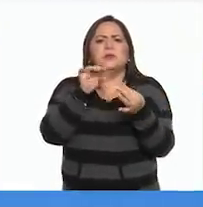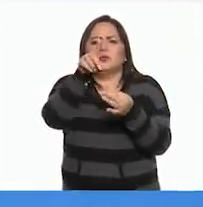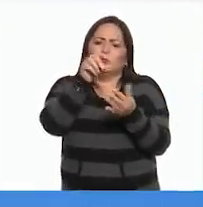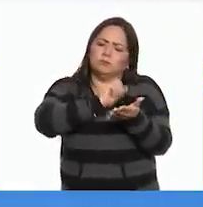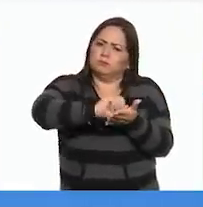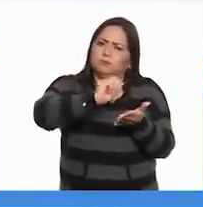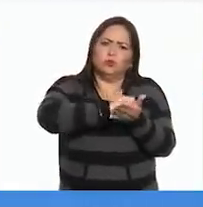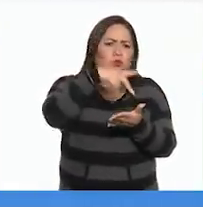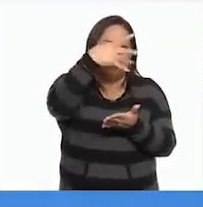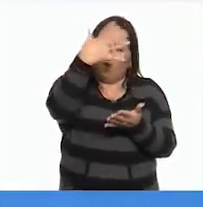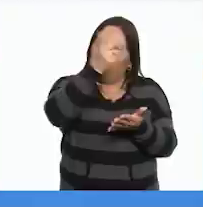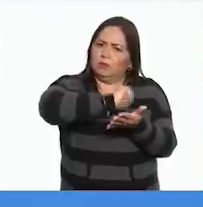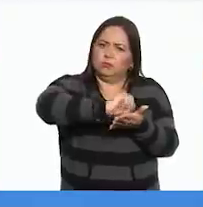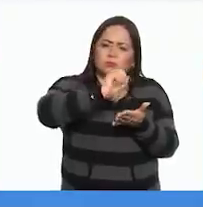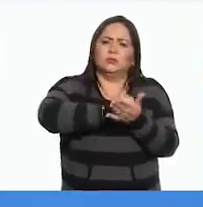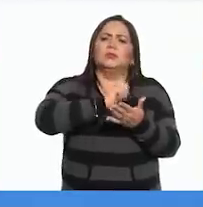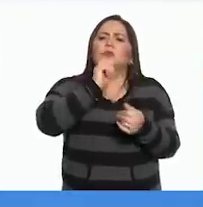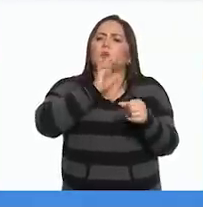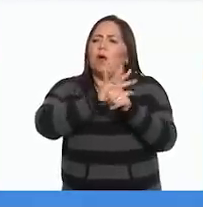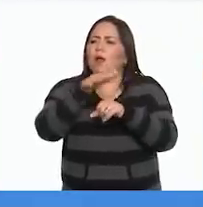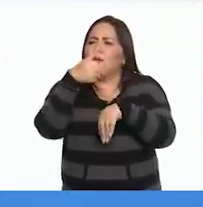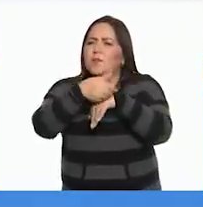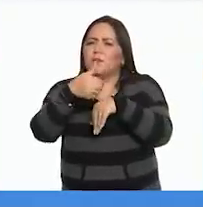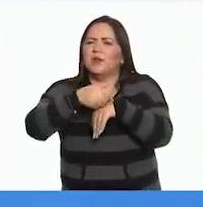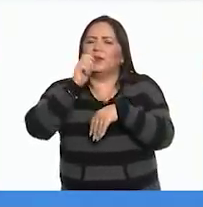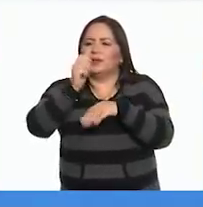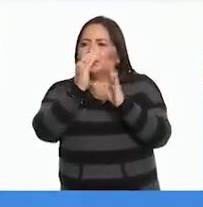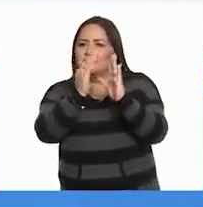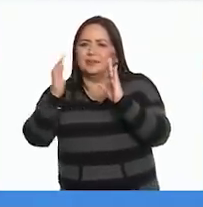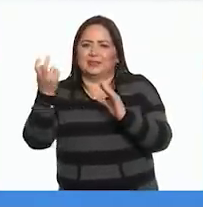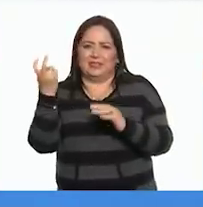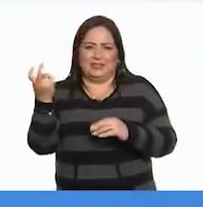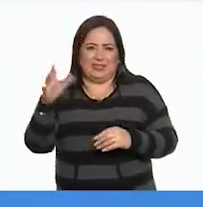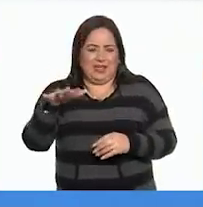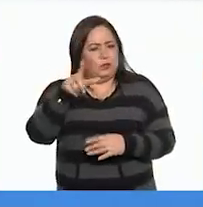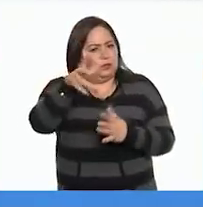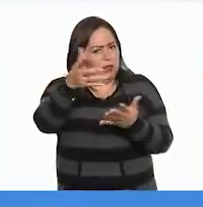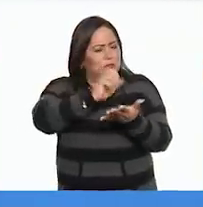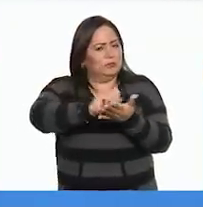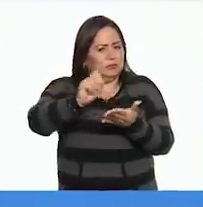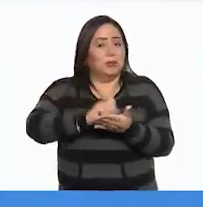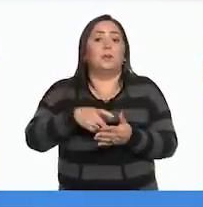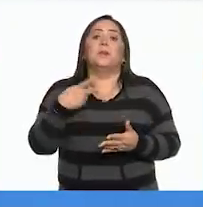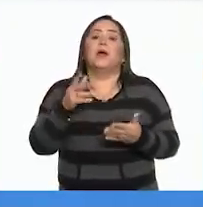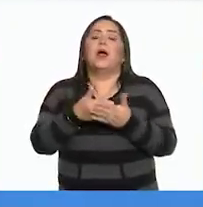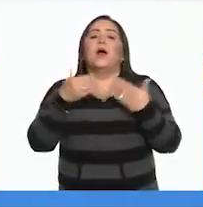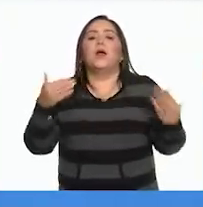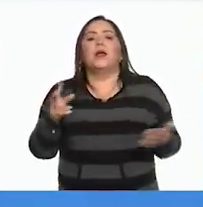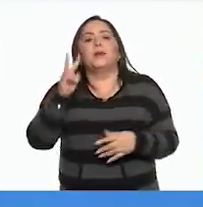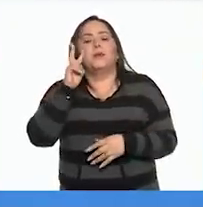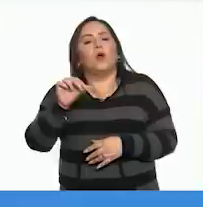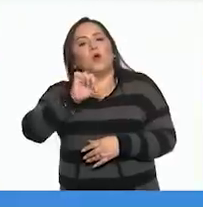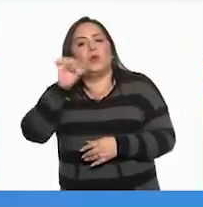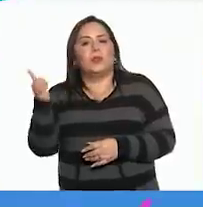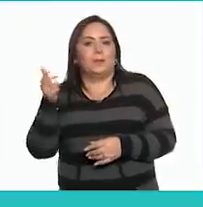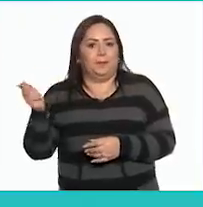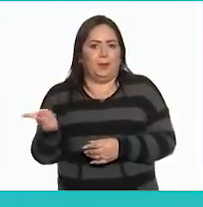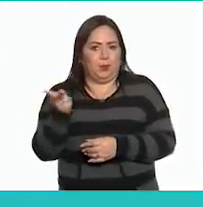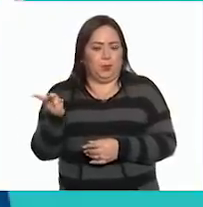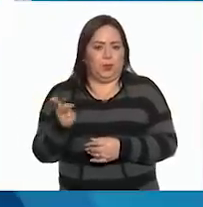sus propias palabras la regularidad que representa esta sucesión. Ahora veamos la siguiente